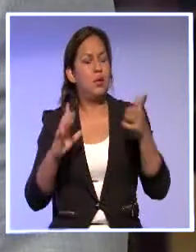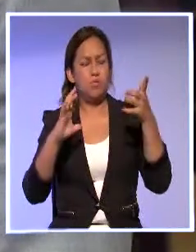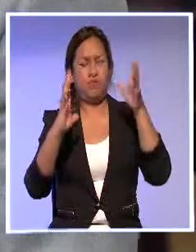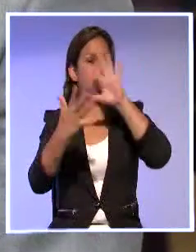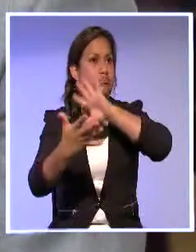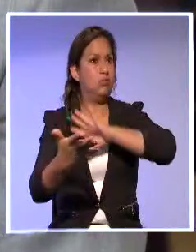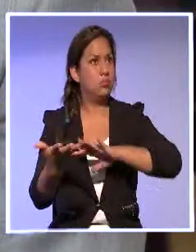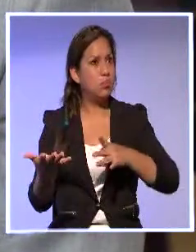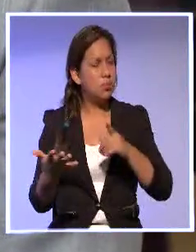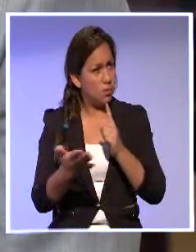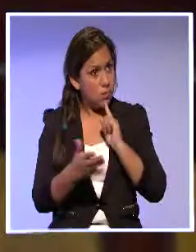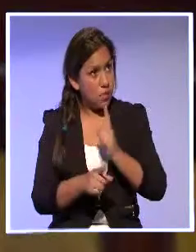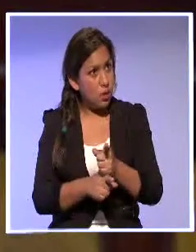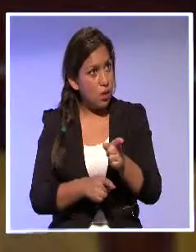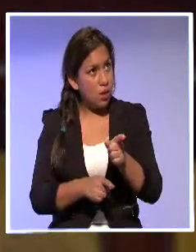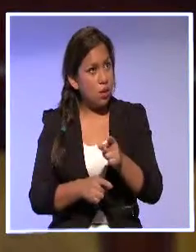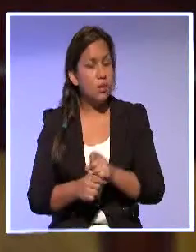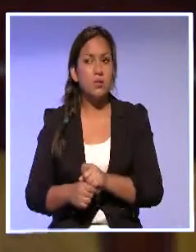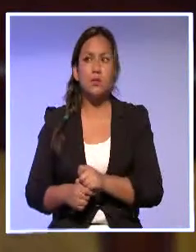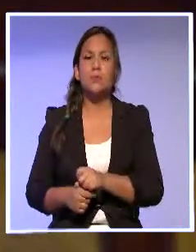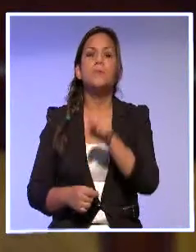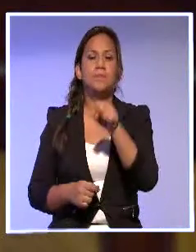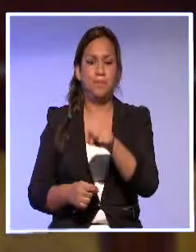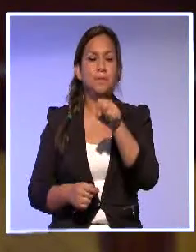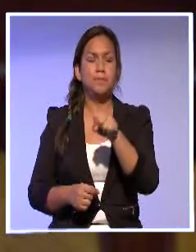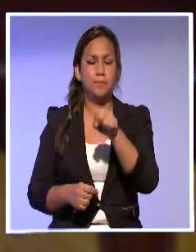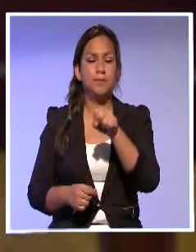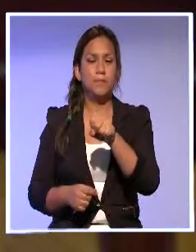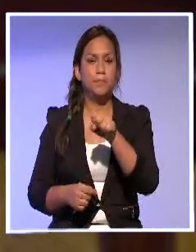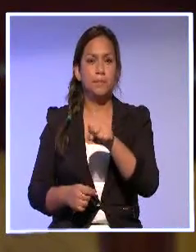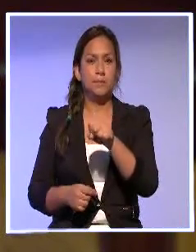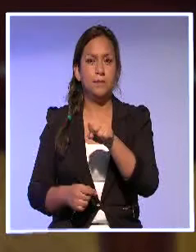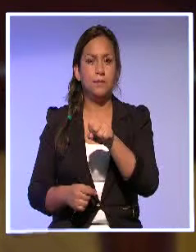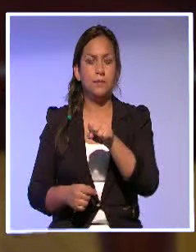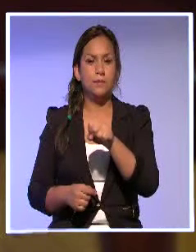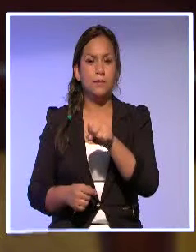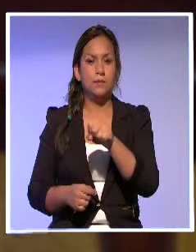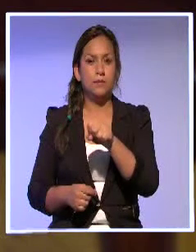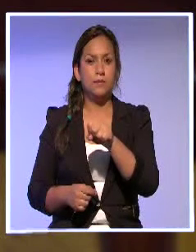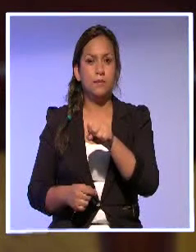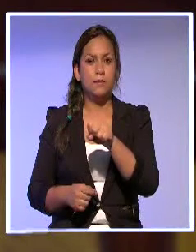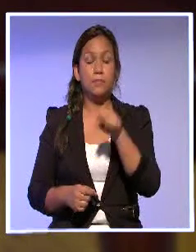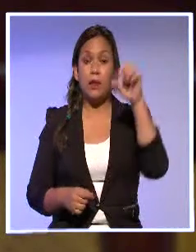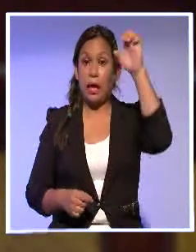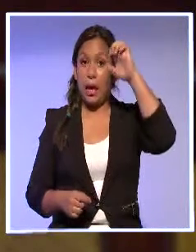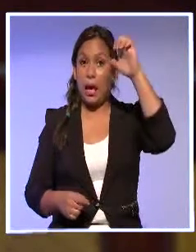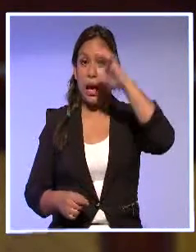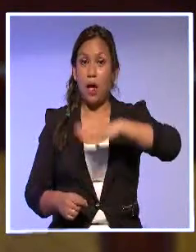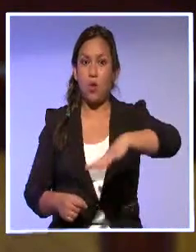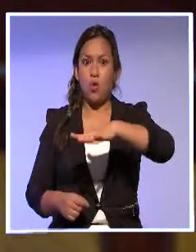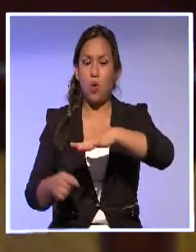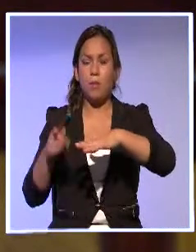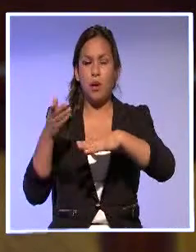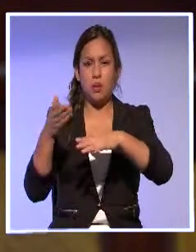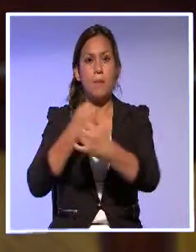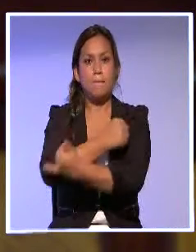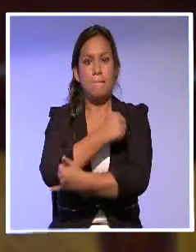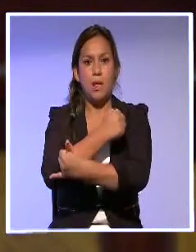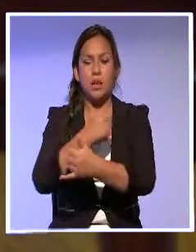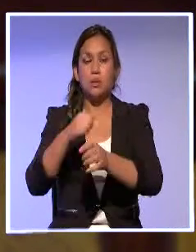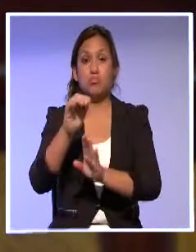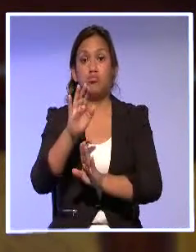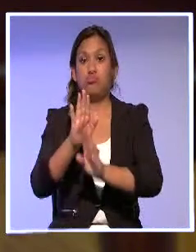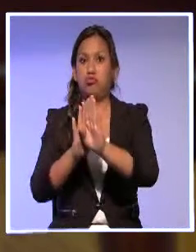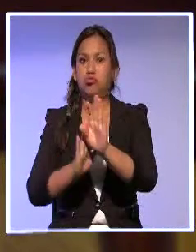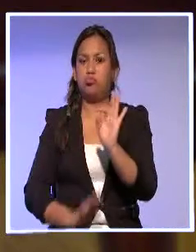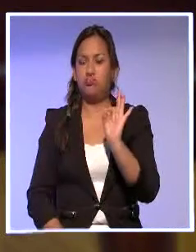vive en esa época con el ecuador si digamos pues la europa un país desarrollado de los países del primer